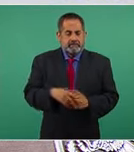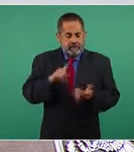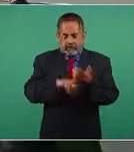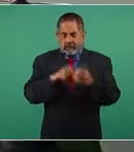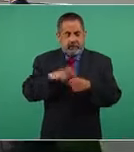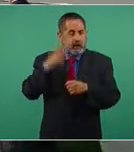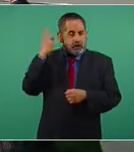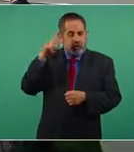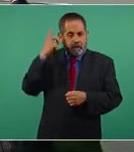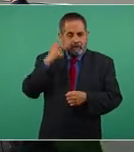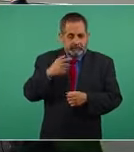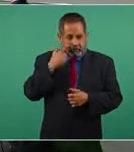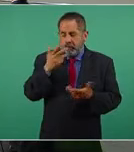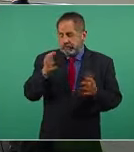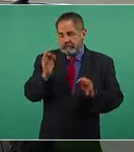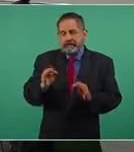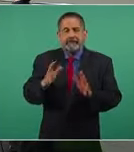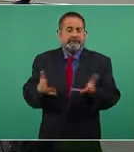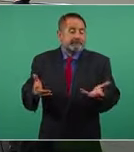Durango. ¿Ese es?